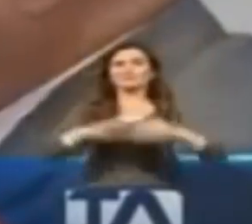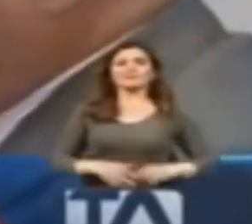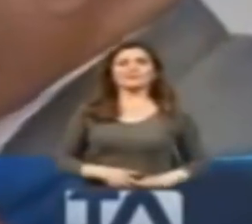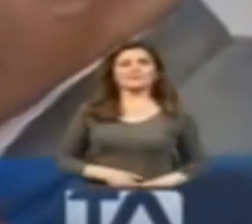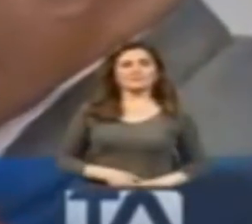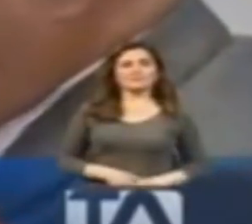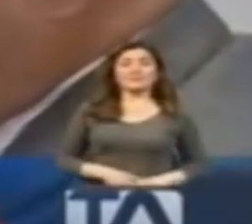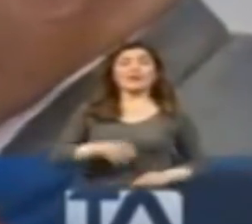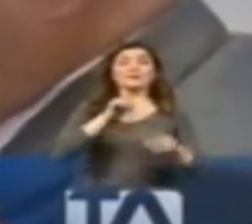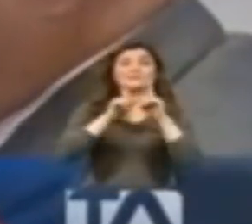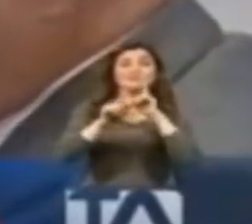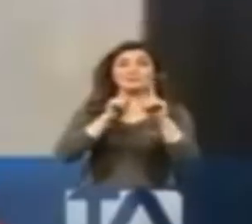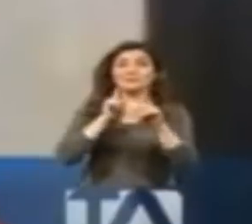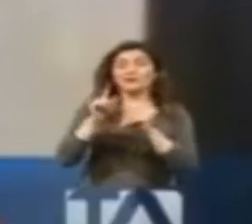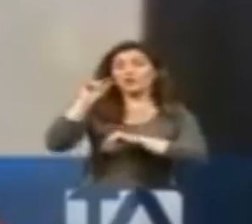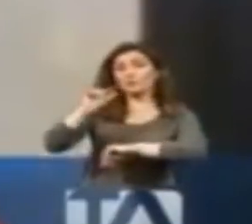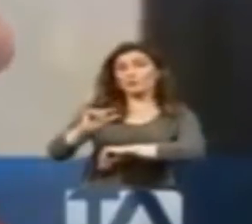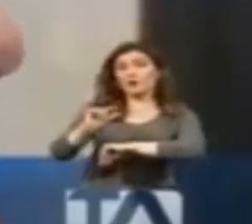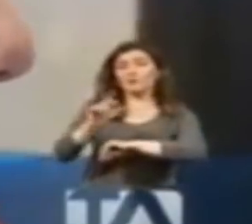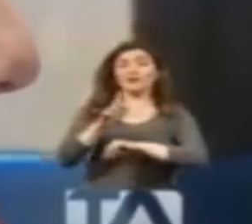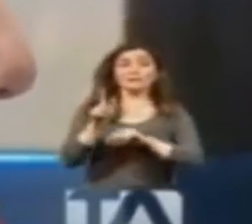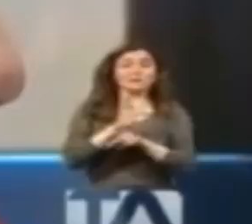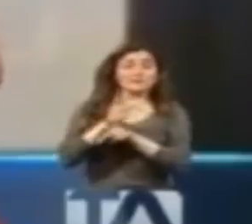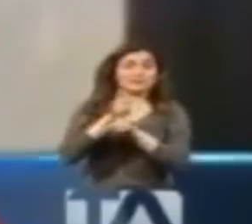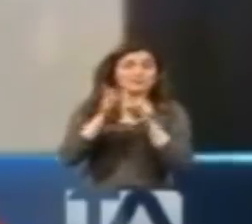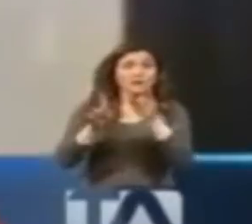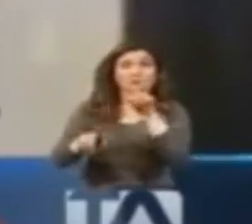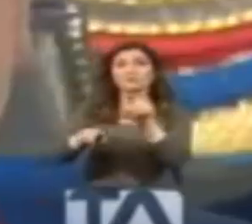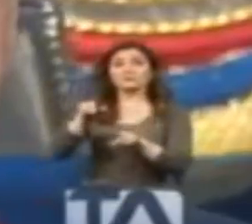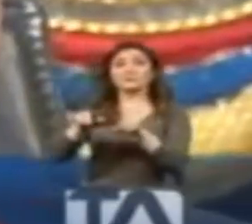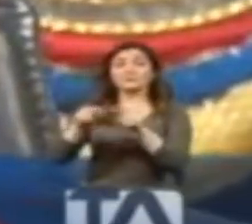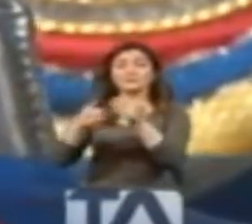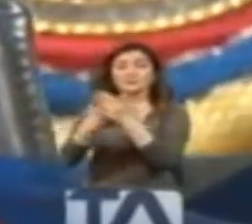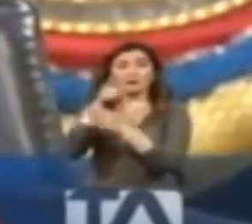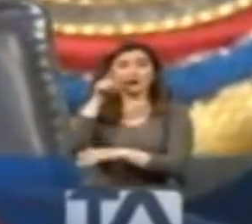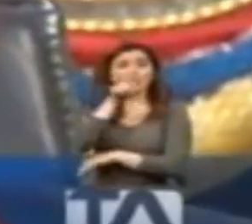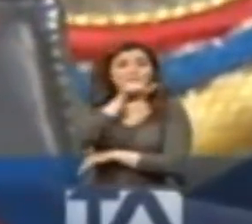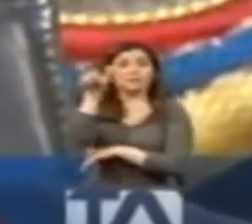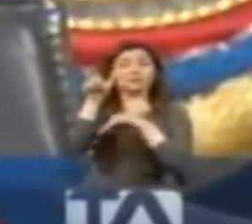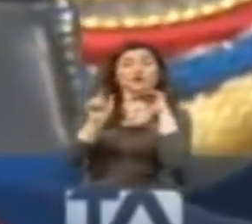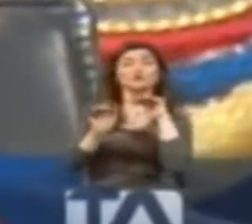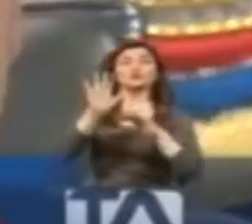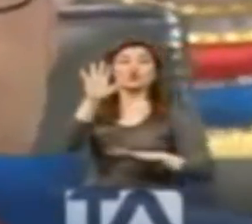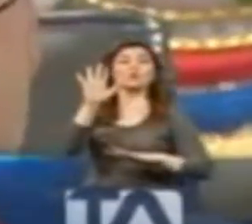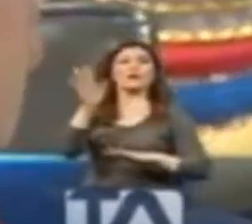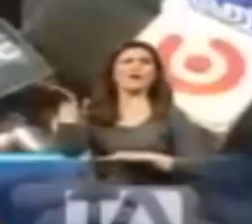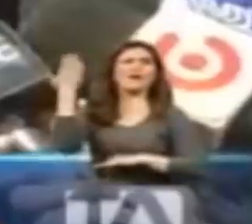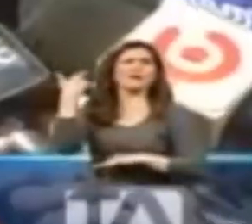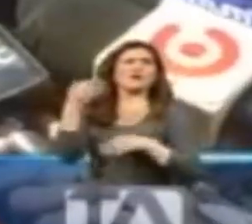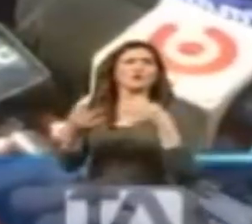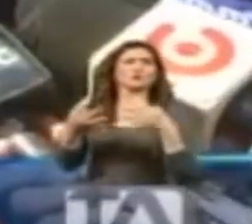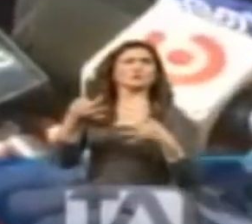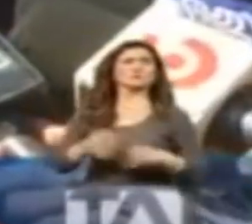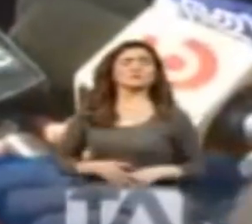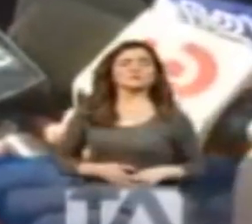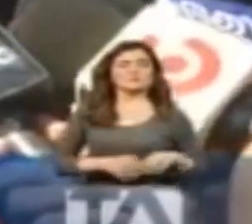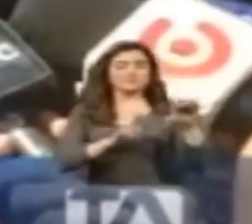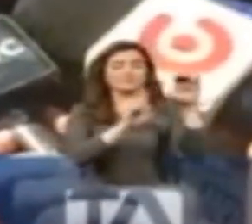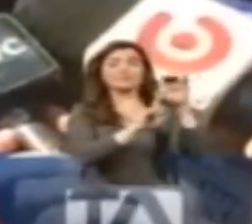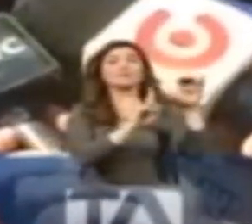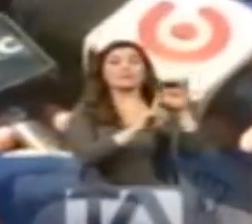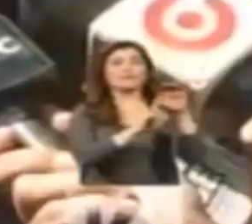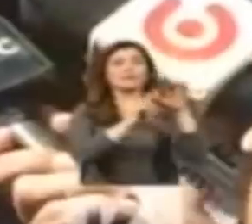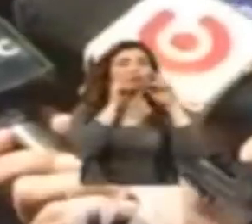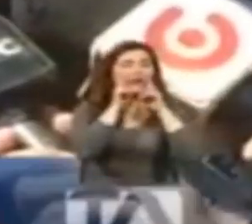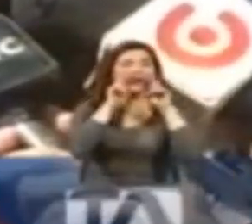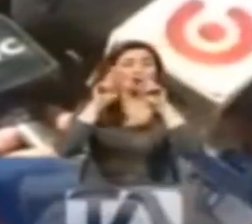Tras un breve diálogo con algunos consejeros, el nuevo fiscal dijo que con su nombramiento se ha hecho justicia. El Consejo de Participación Ciudadana